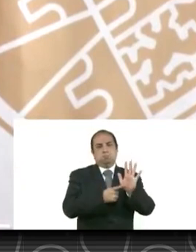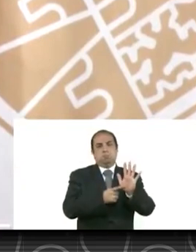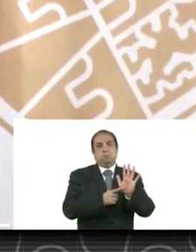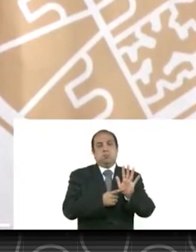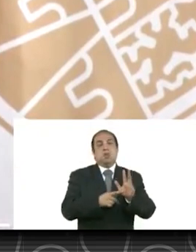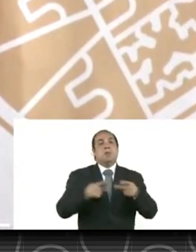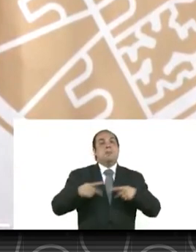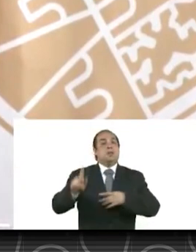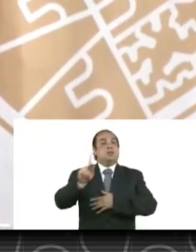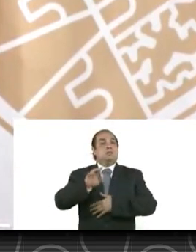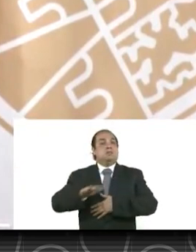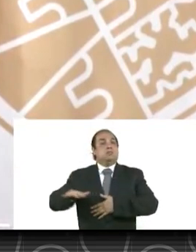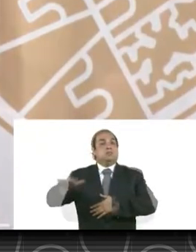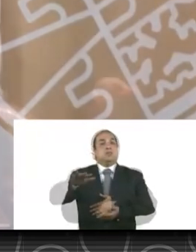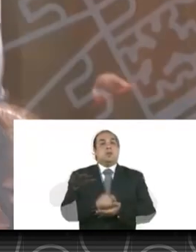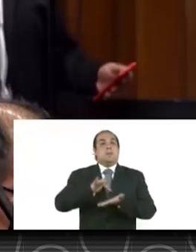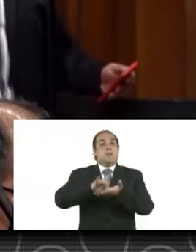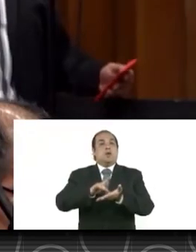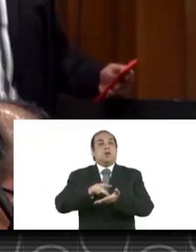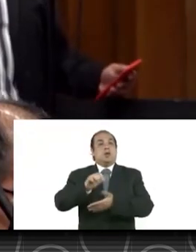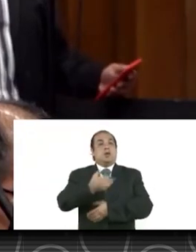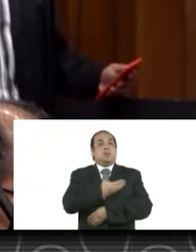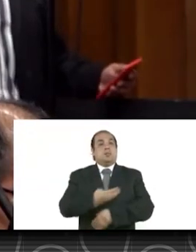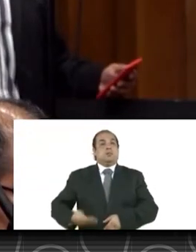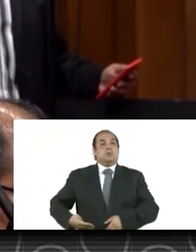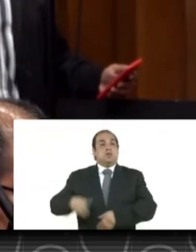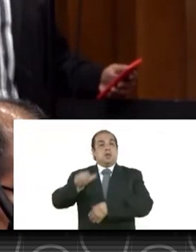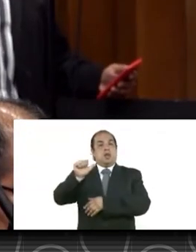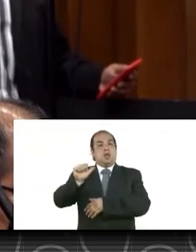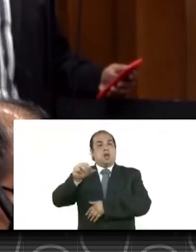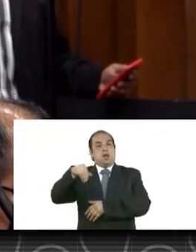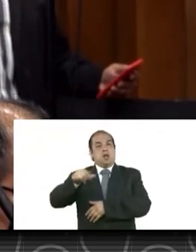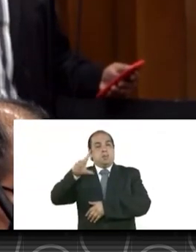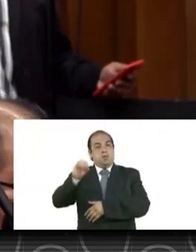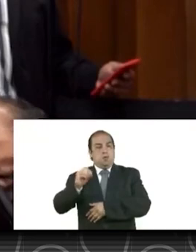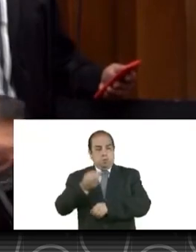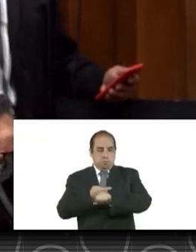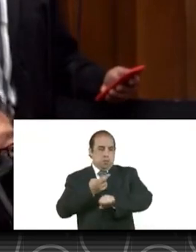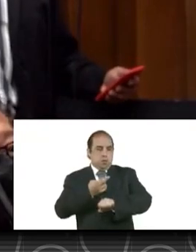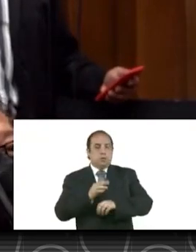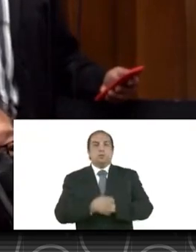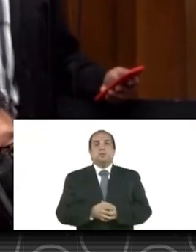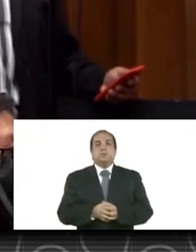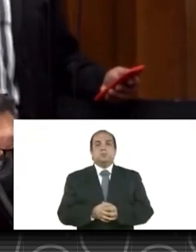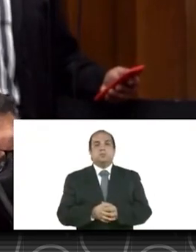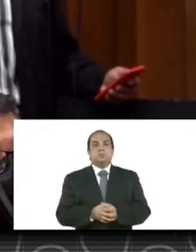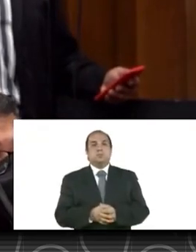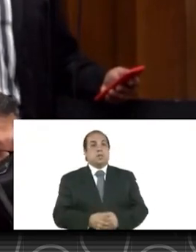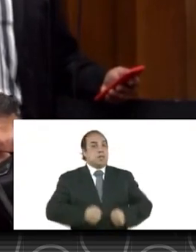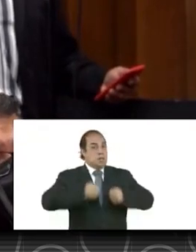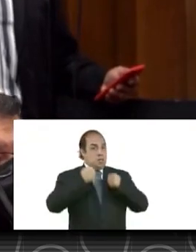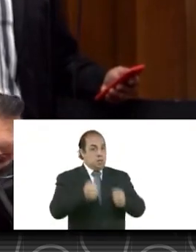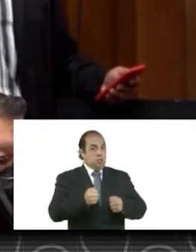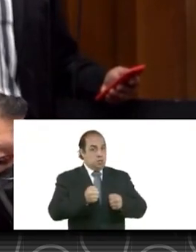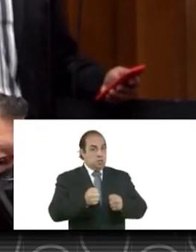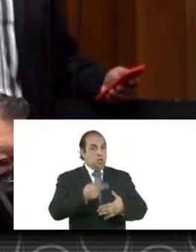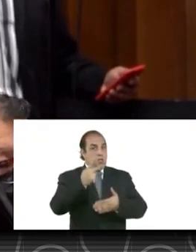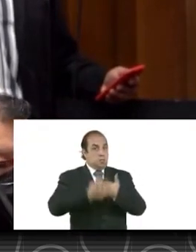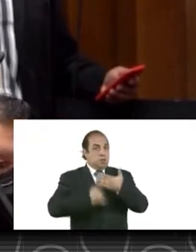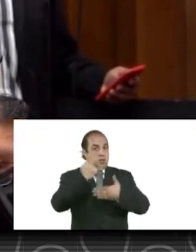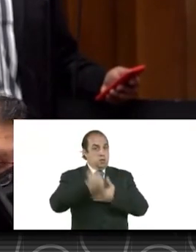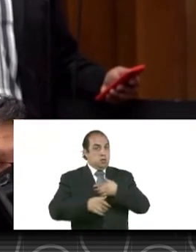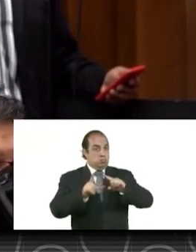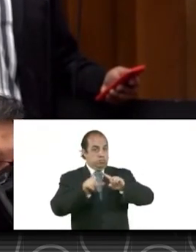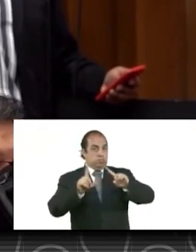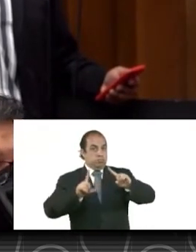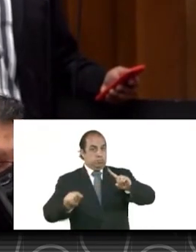de la ciudad están con el presidente López Obrador. También en la gran mayoría, obviamente. Y se consolida también, entendería, el proyecto de nación y